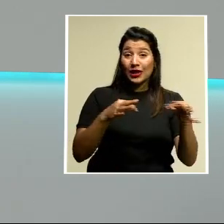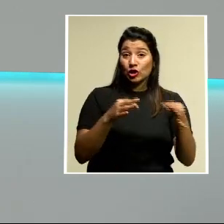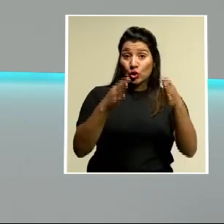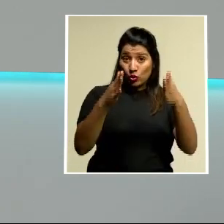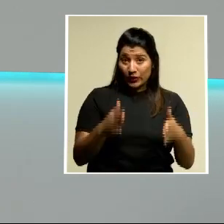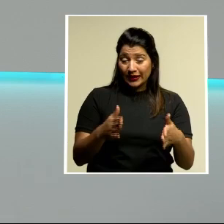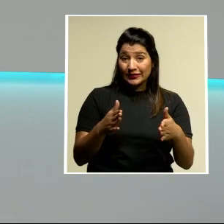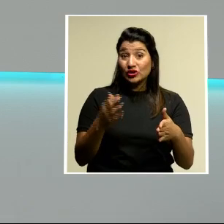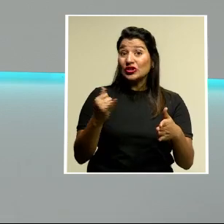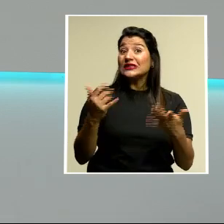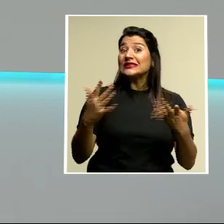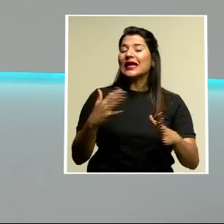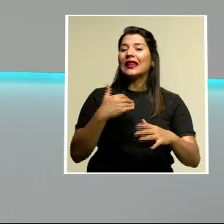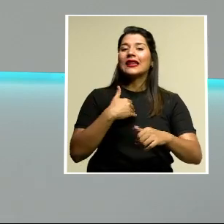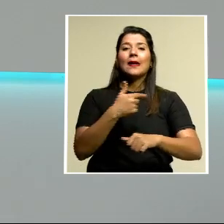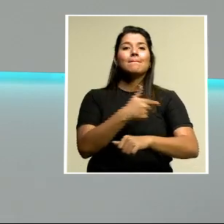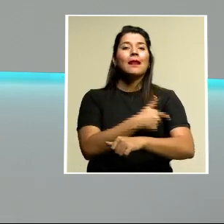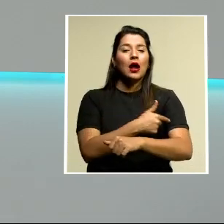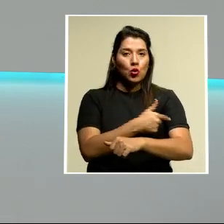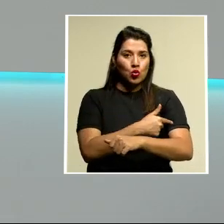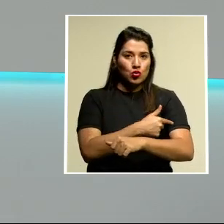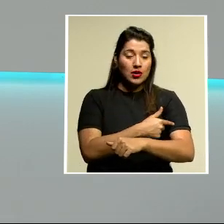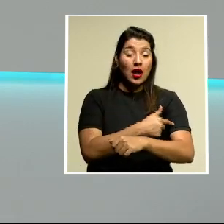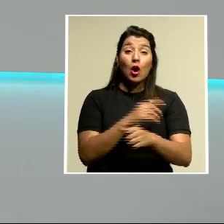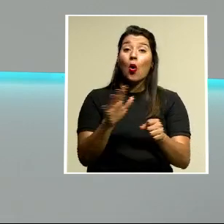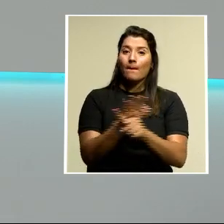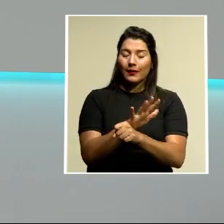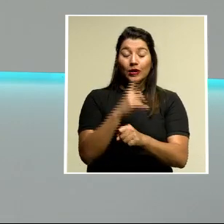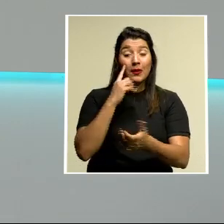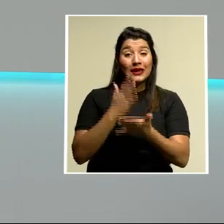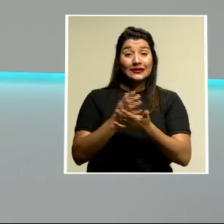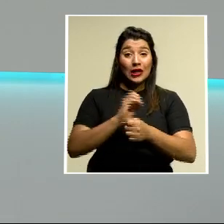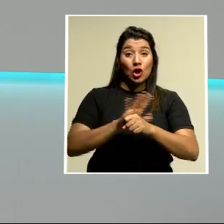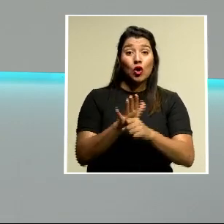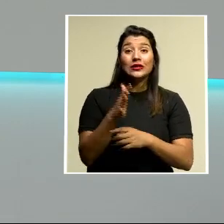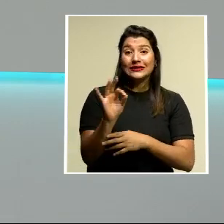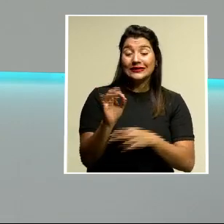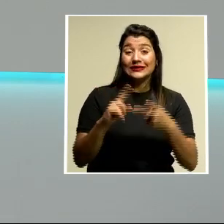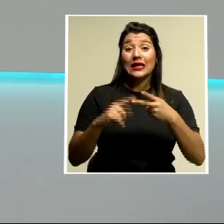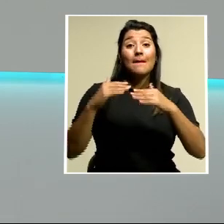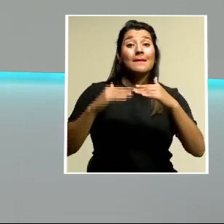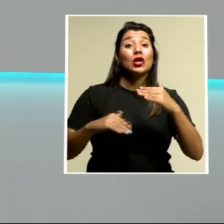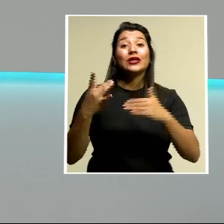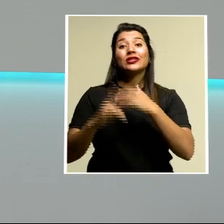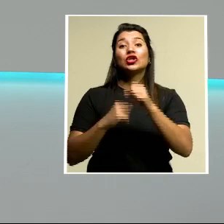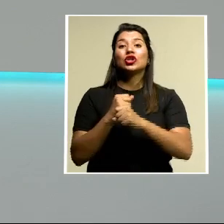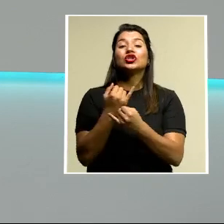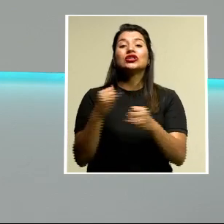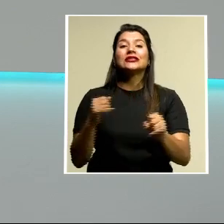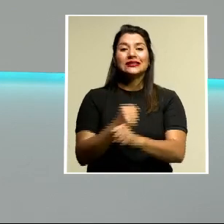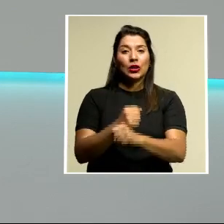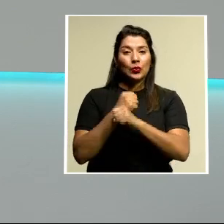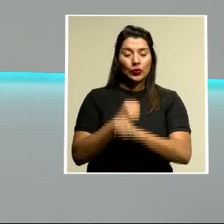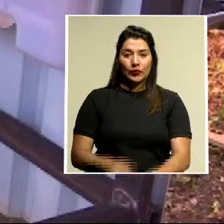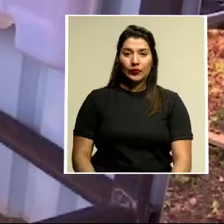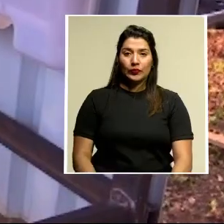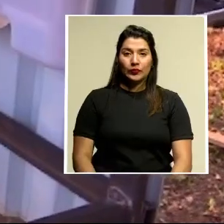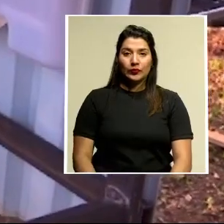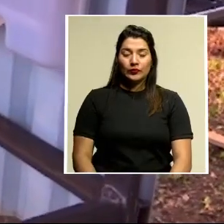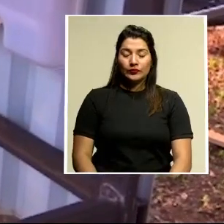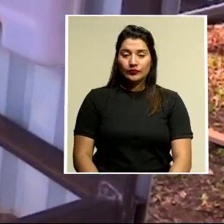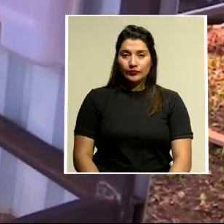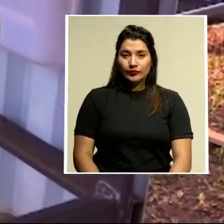han mencionado, han dado resultado. Muchísimas gracias, don Wanner. Un placer. Conversábamos con don Warner Rojas, quien es